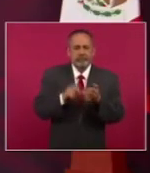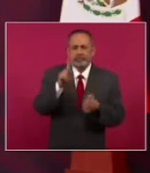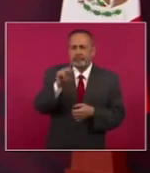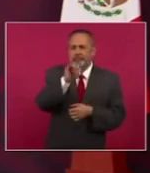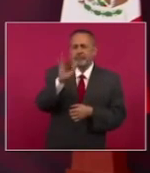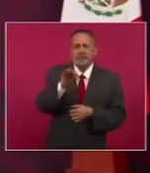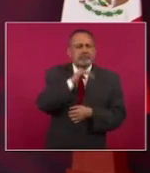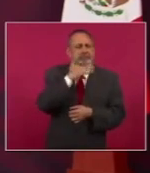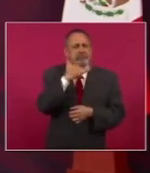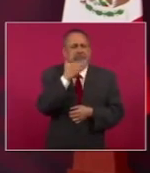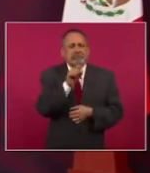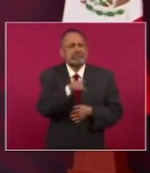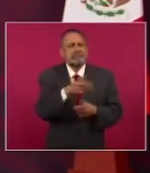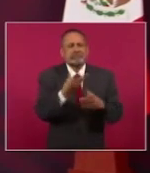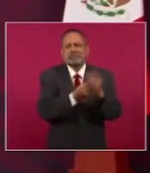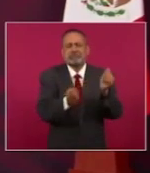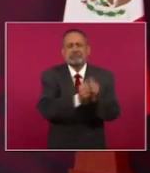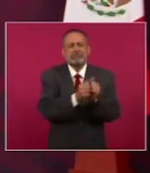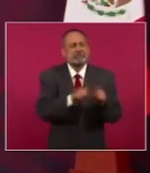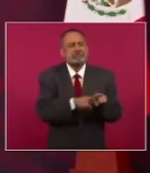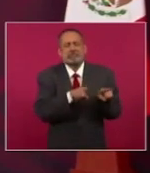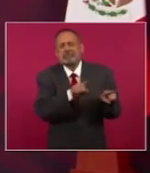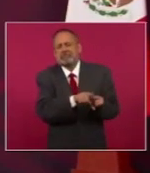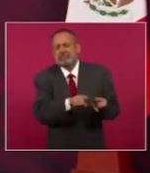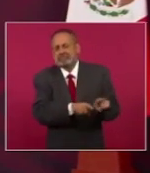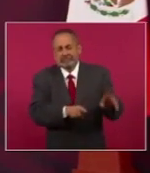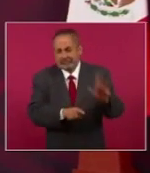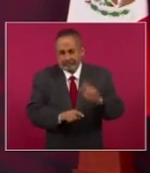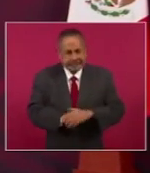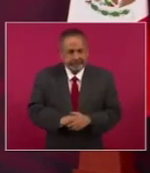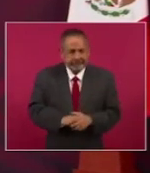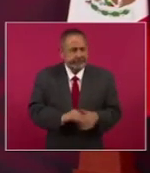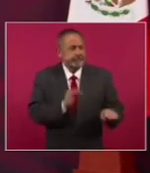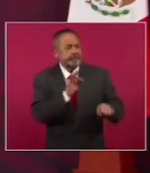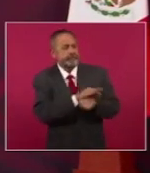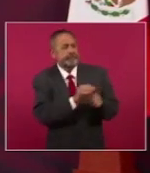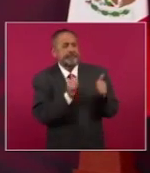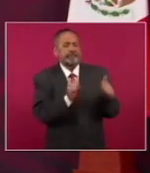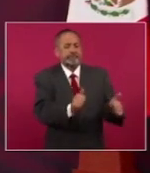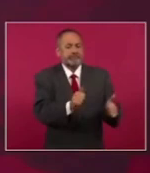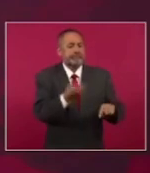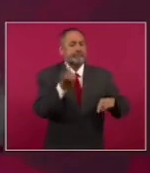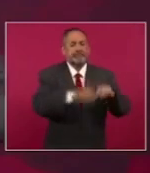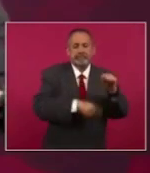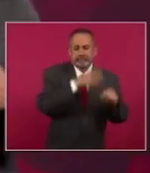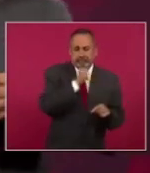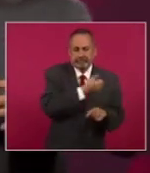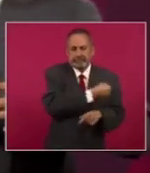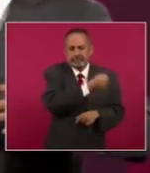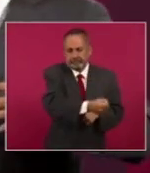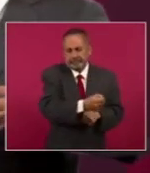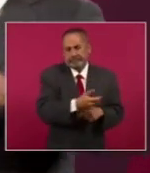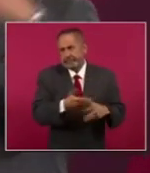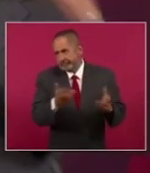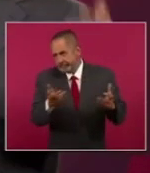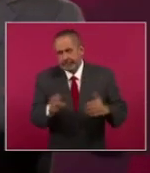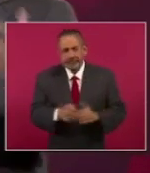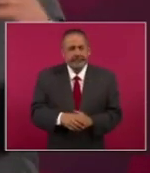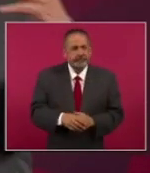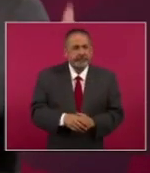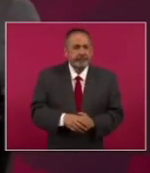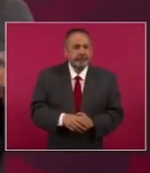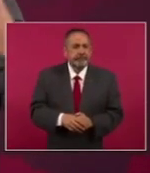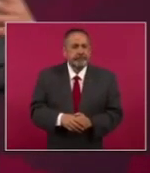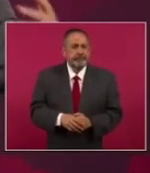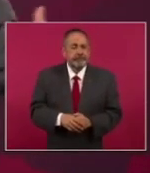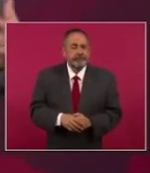señor se enriqueció siendo presidente de México con tanto robo que hizo, pues tiene para vivir como rey, ¿no?